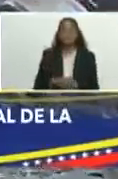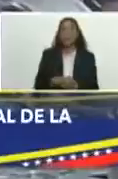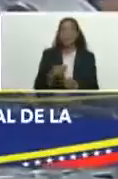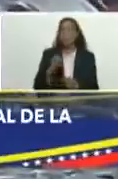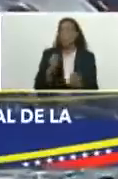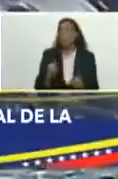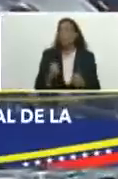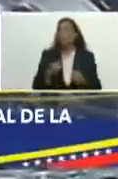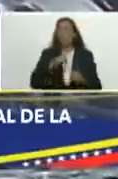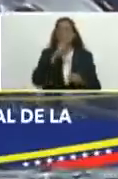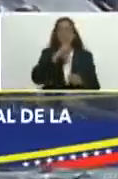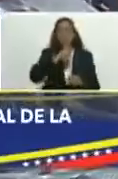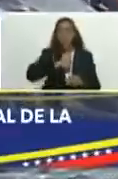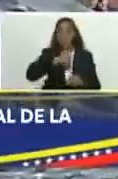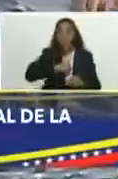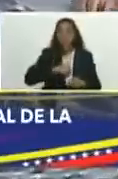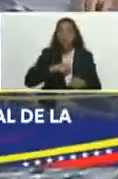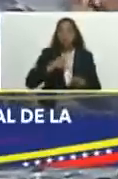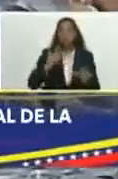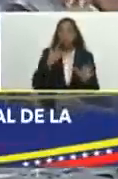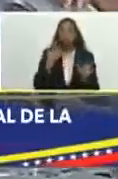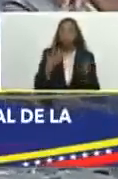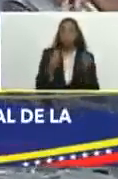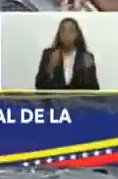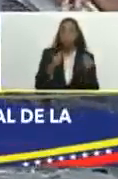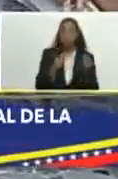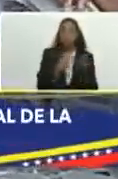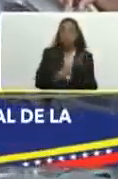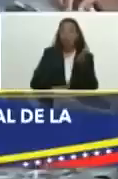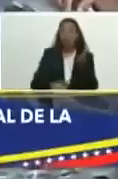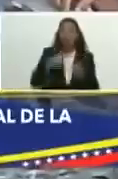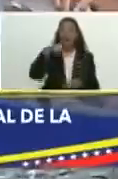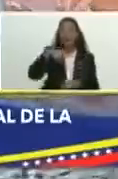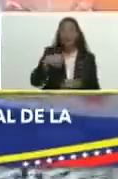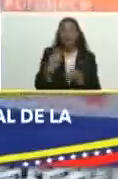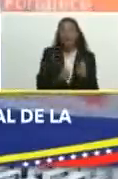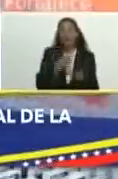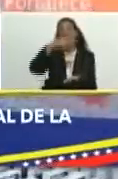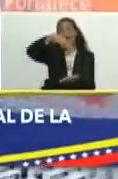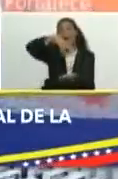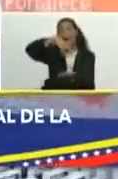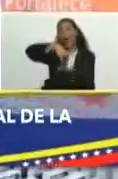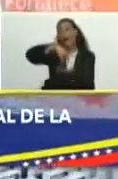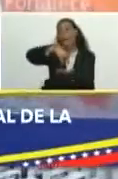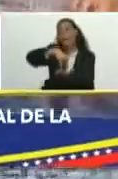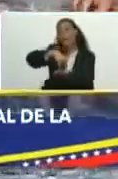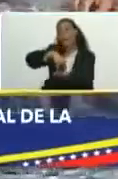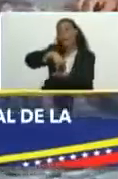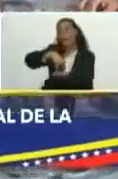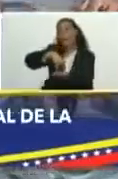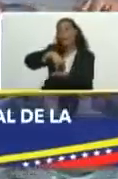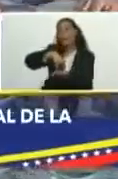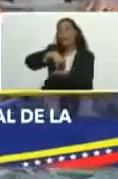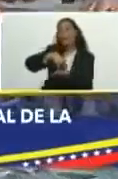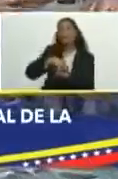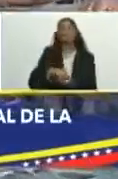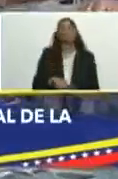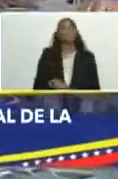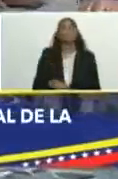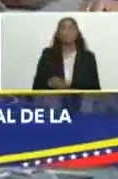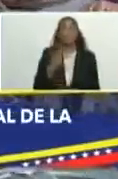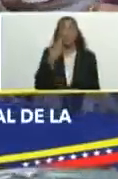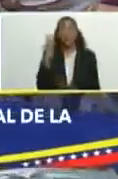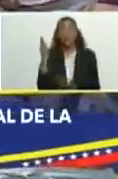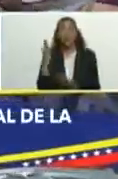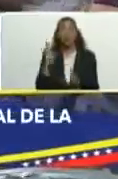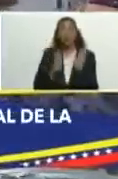capacidad de exportación, hechos en Carabobo. Ah, ¿qué les parece? Bueno, lo que vamos